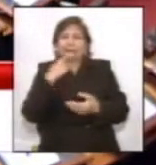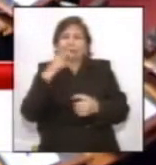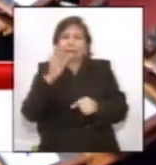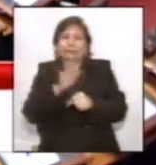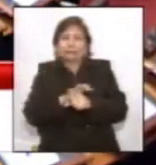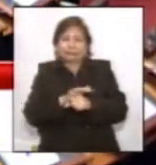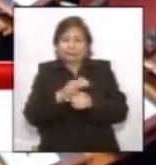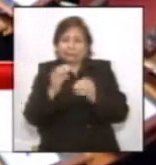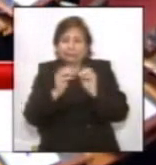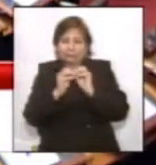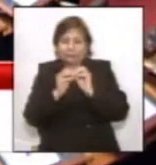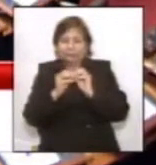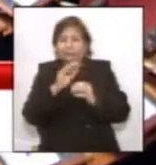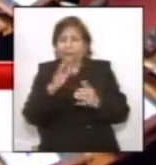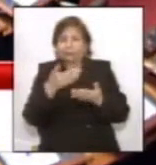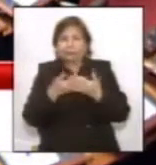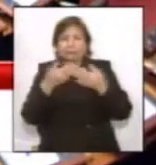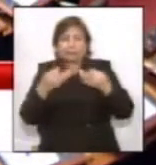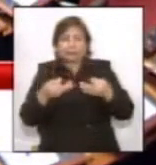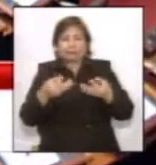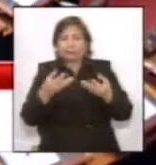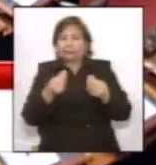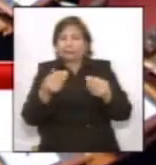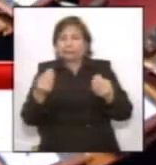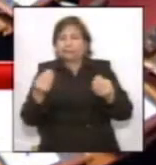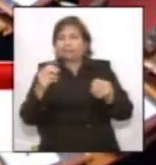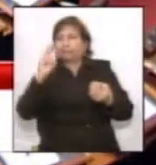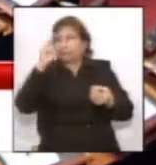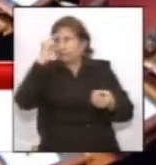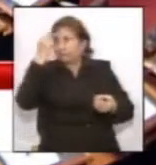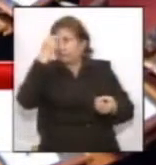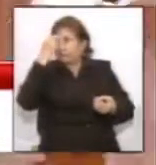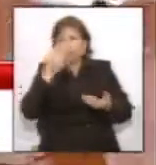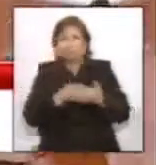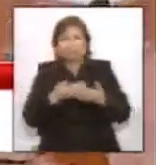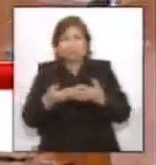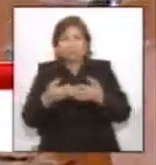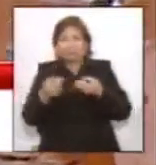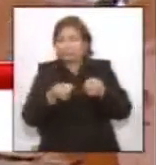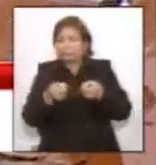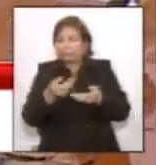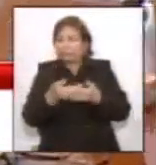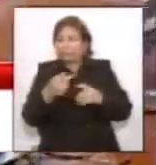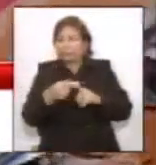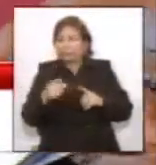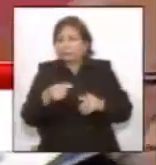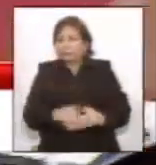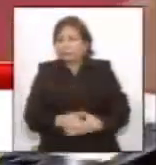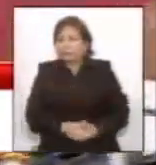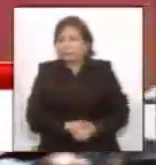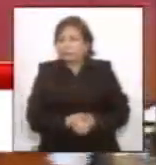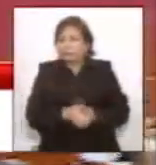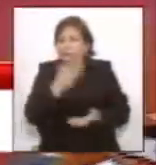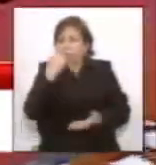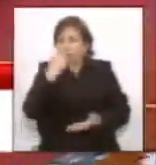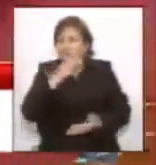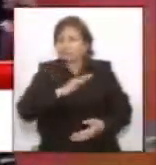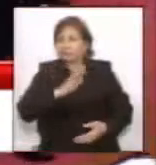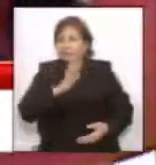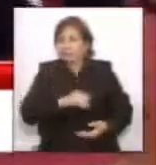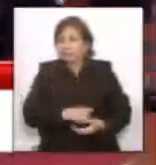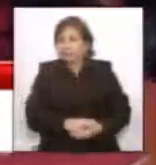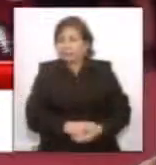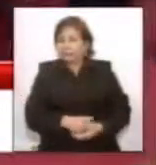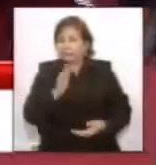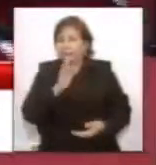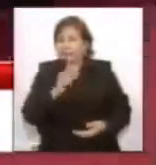comprometemos a revertir cuanto antes esa realidad, que muchas veces se traduce en una parálisis de ejecución en diversas zonas del país. Ahí vemos a la ministra de Economía,